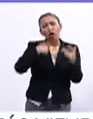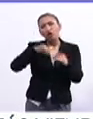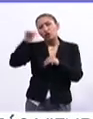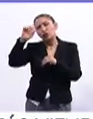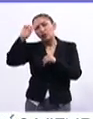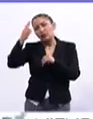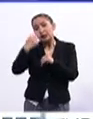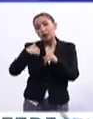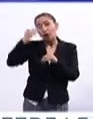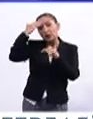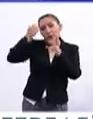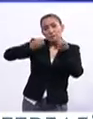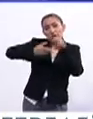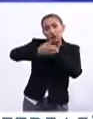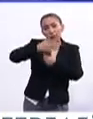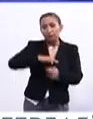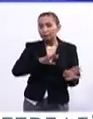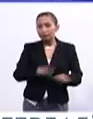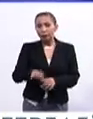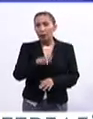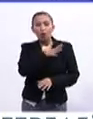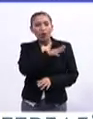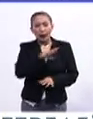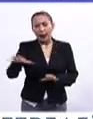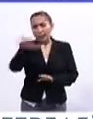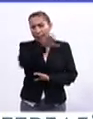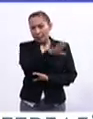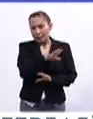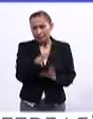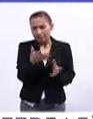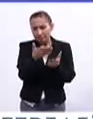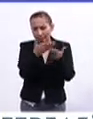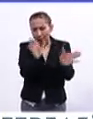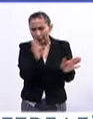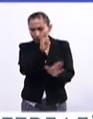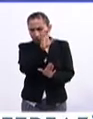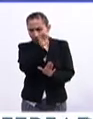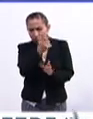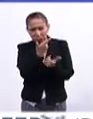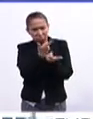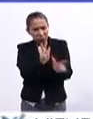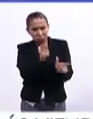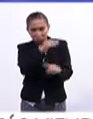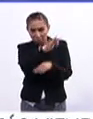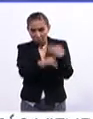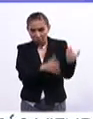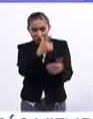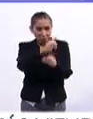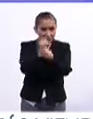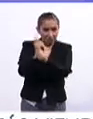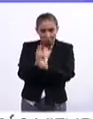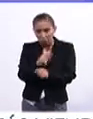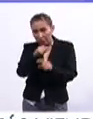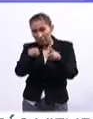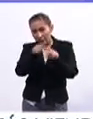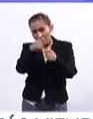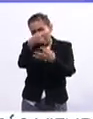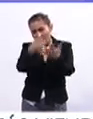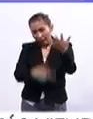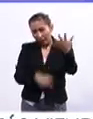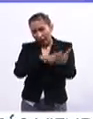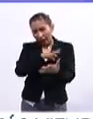de conocimiento. Y en términos generales, supongo que están abiertas estas becas, pues, por supuesto, para todas las carreras, ¿no?, que